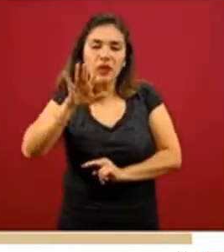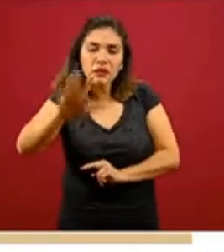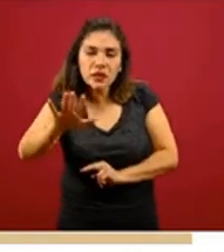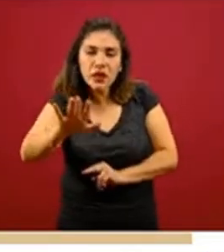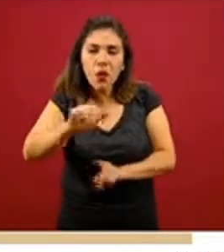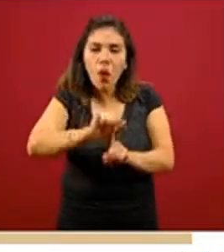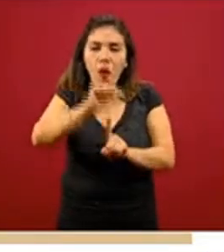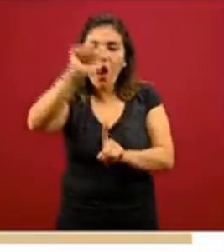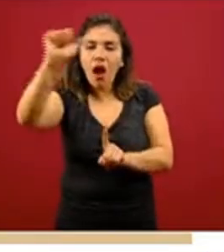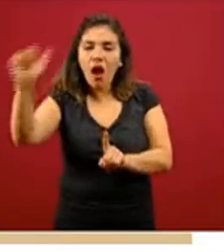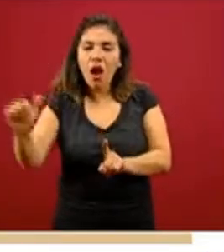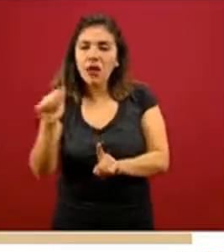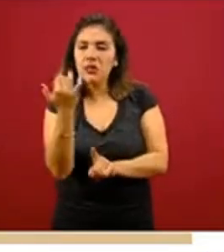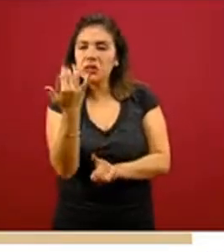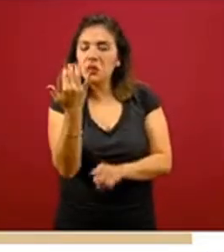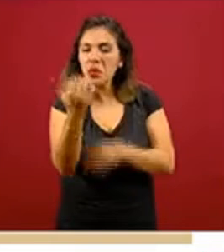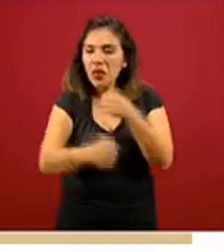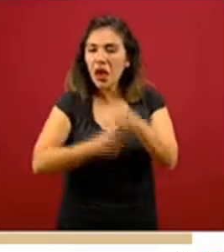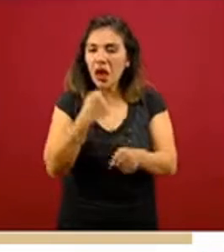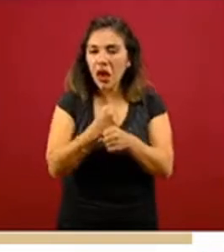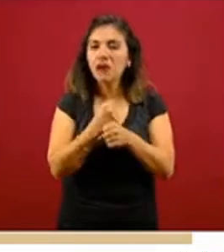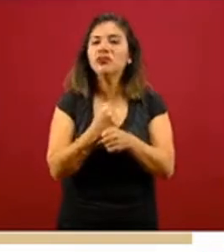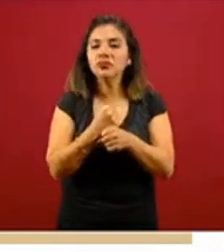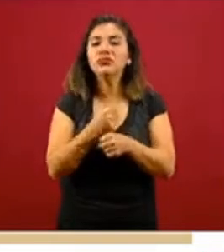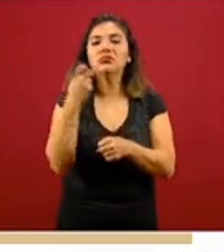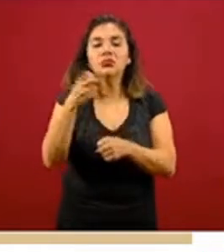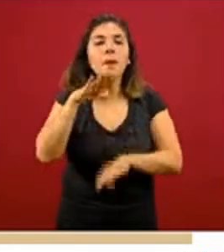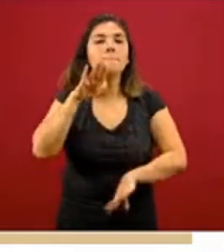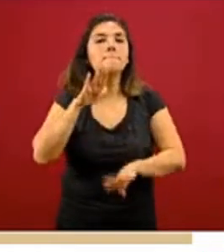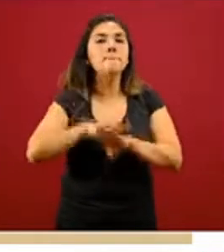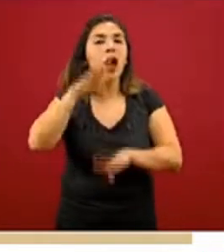y hasta prácticamente los 50 años es donde se